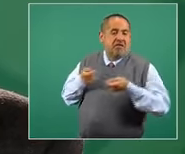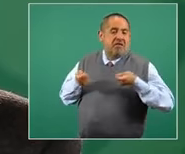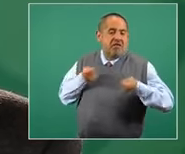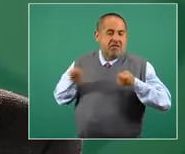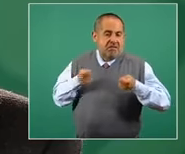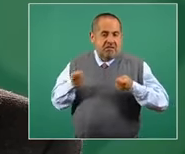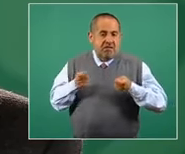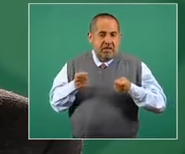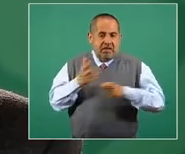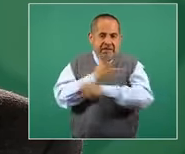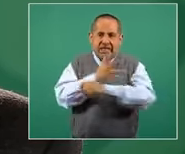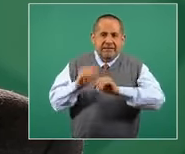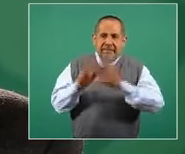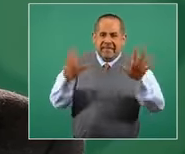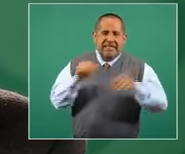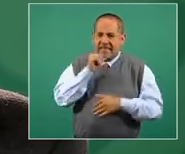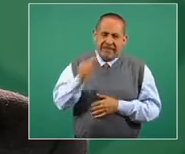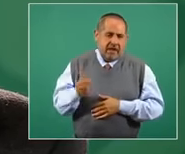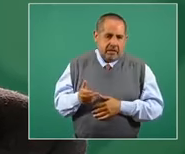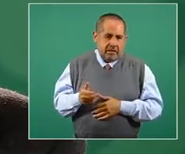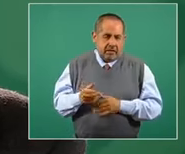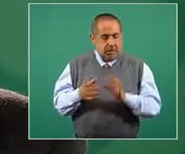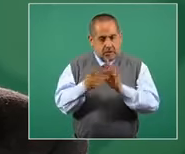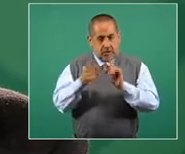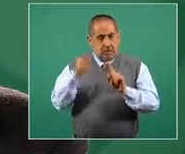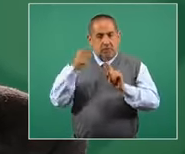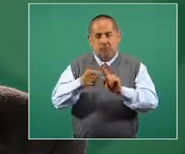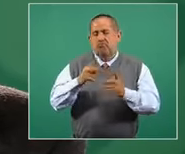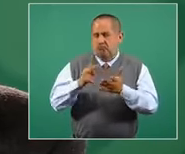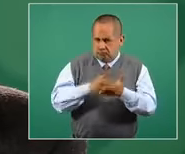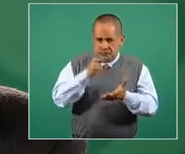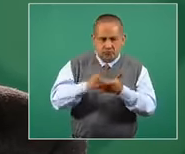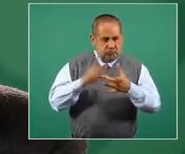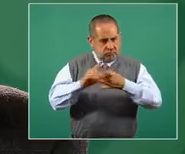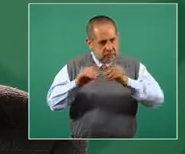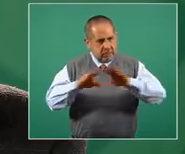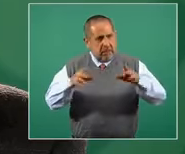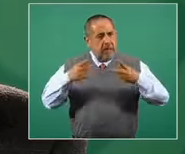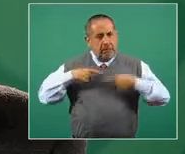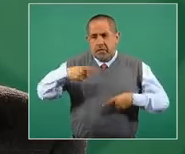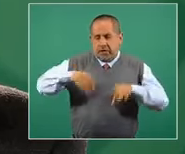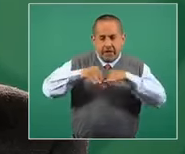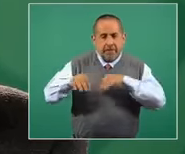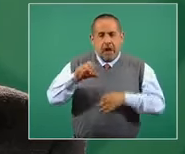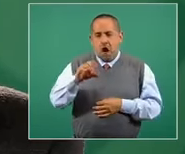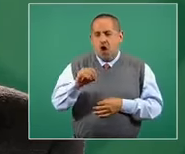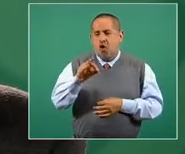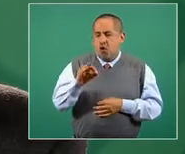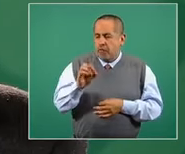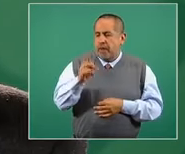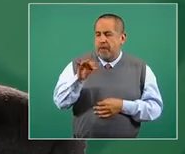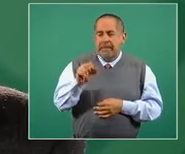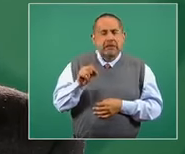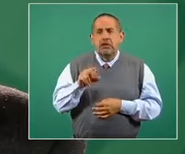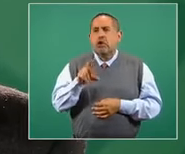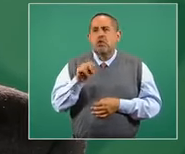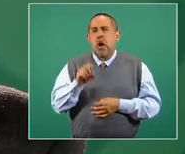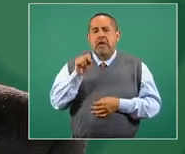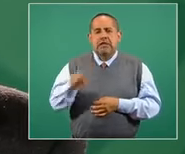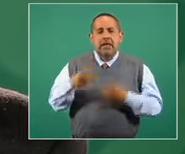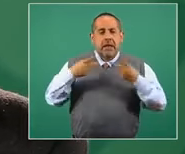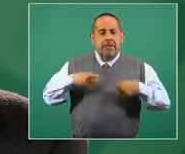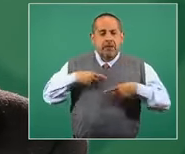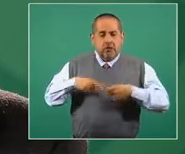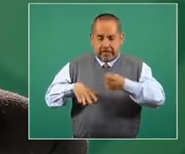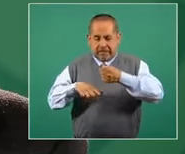manera poco transparente. Y aquí quiero ser explícito, se lo he dicho a las personas trabajadoras de COFEPRIS, nuestra preocupación no son las personas